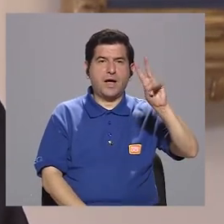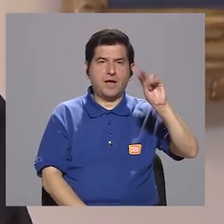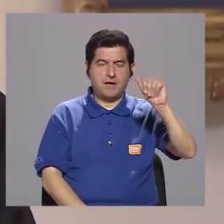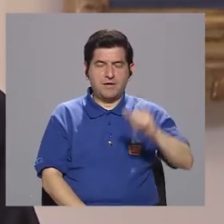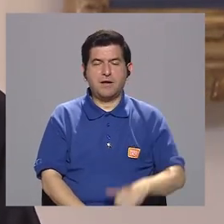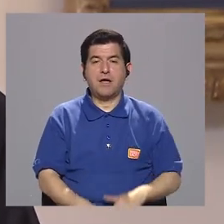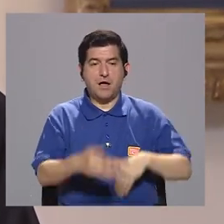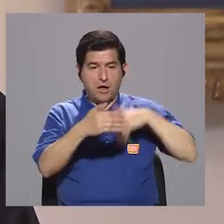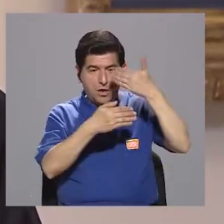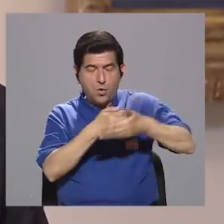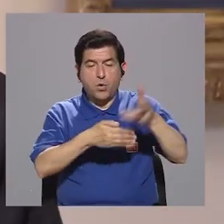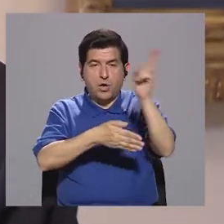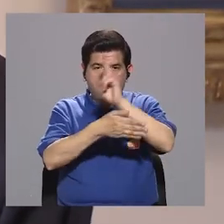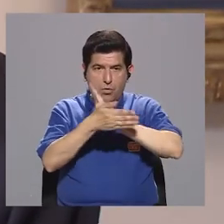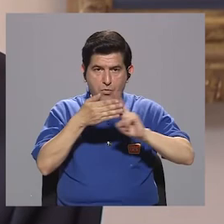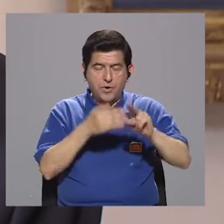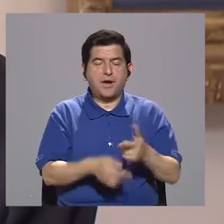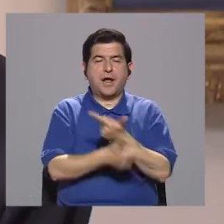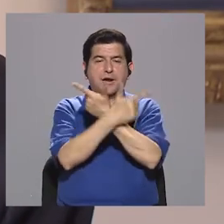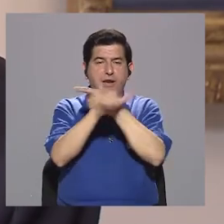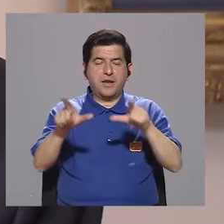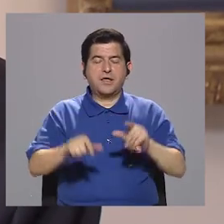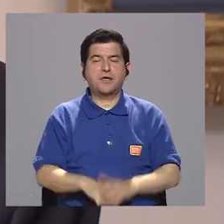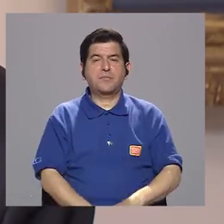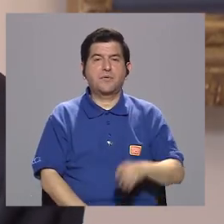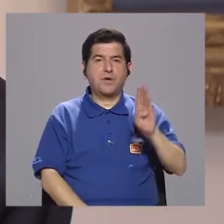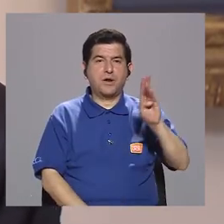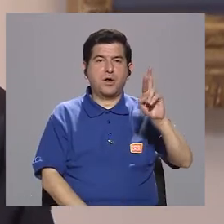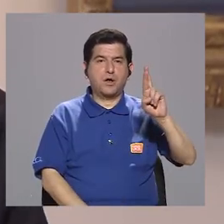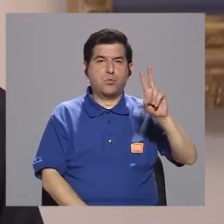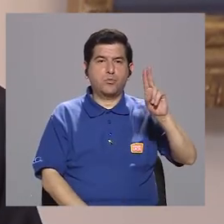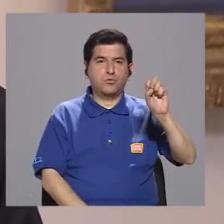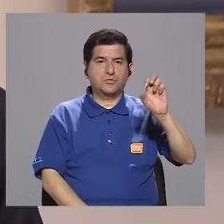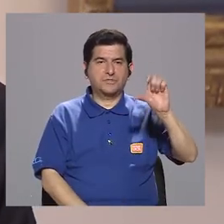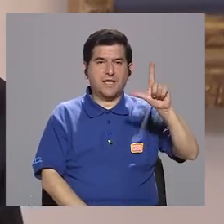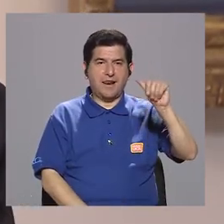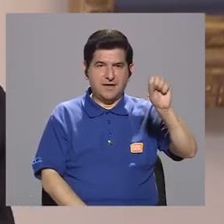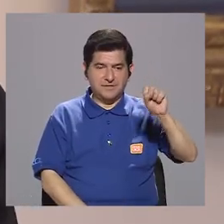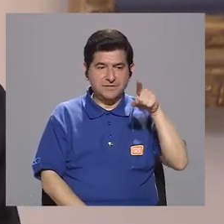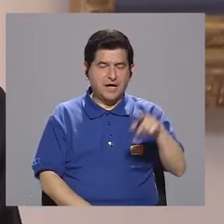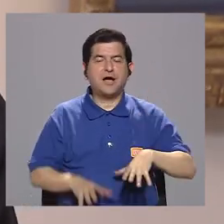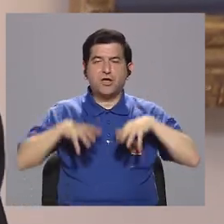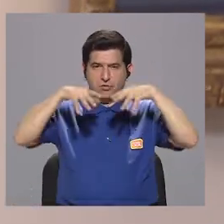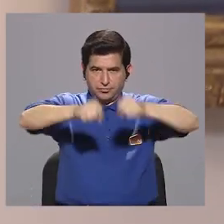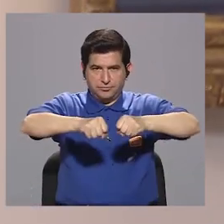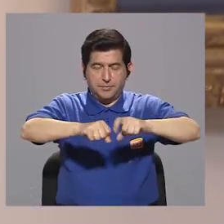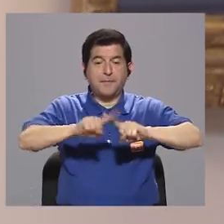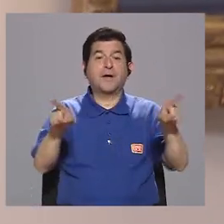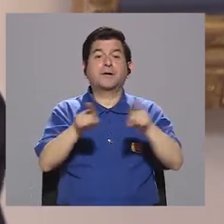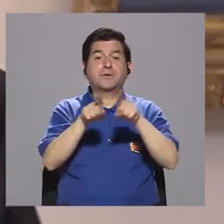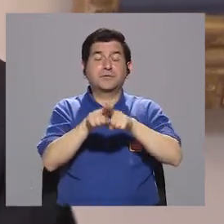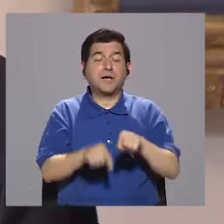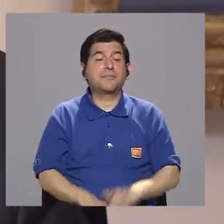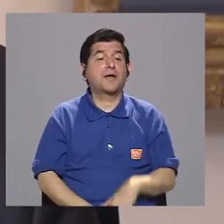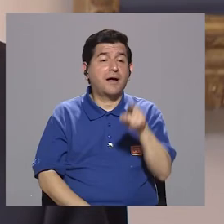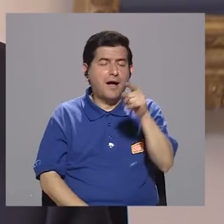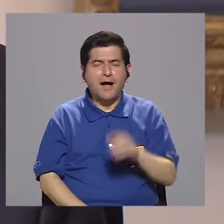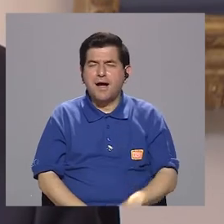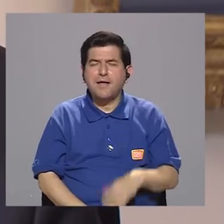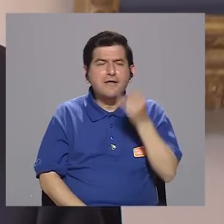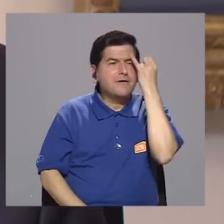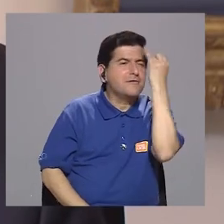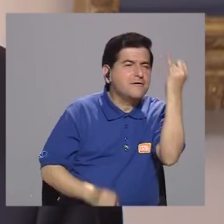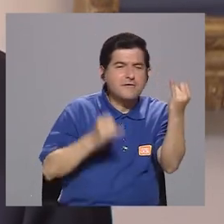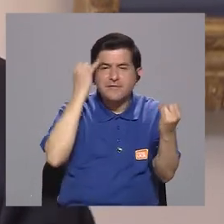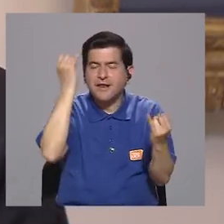posteriormente se traslada a la Universidad Libre de Bruselas, que es donde se gradúa. Pero ahí también se empapa de las